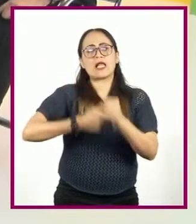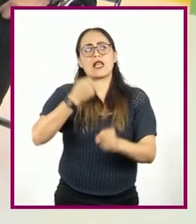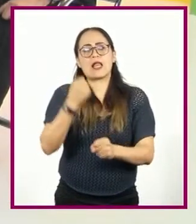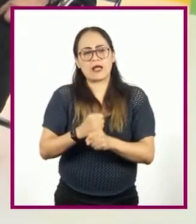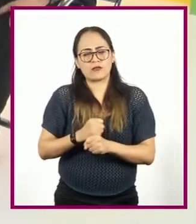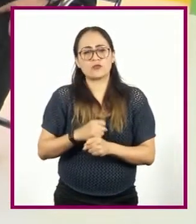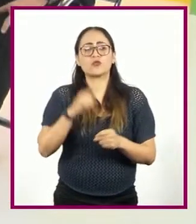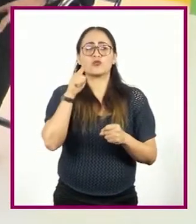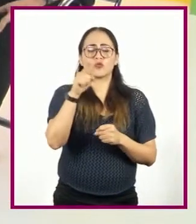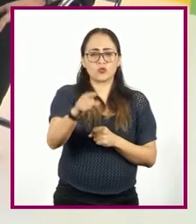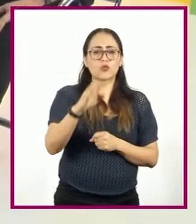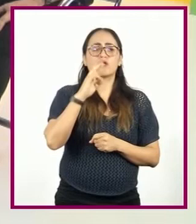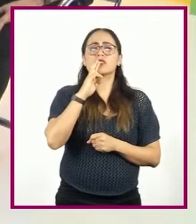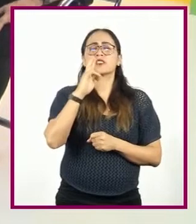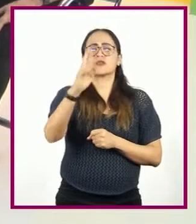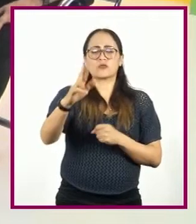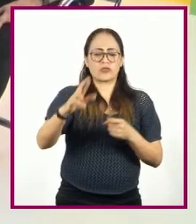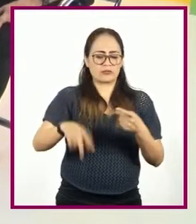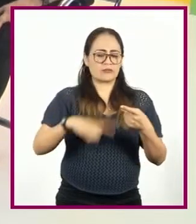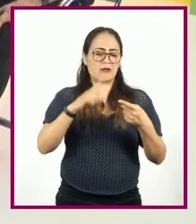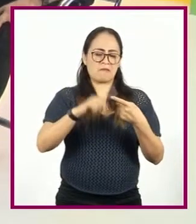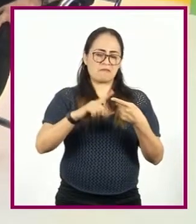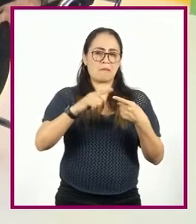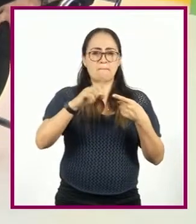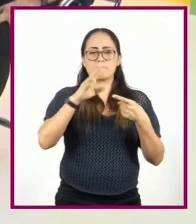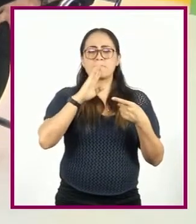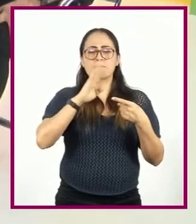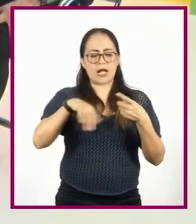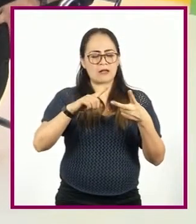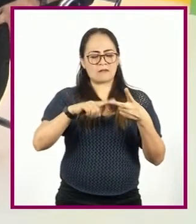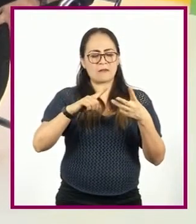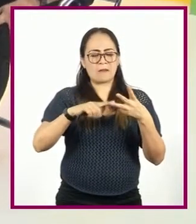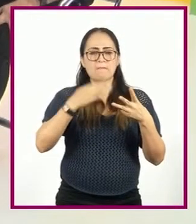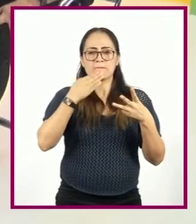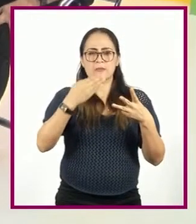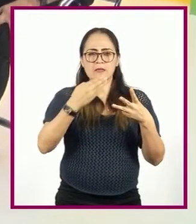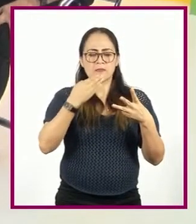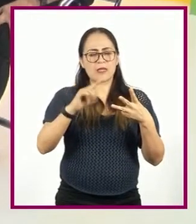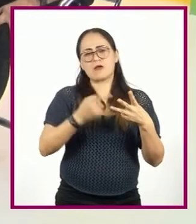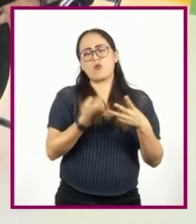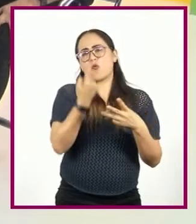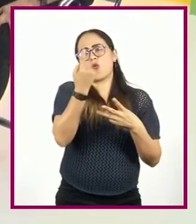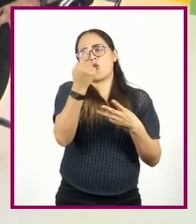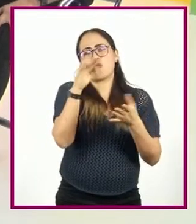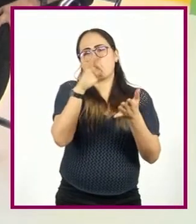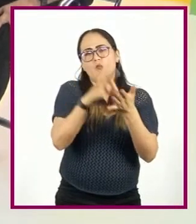respondiste correctamente una parte, voy a sumarte un punto.